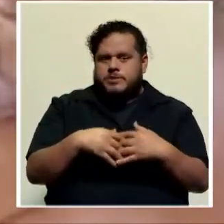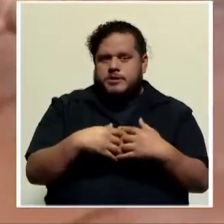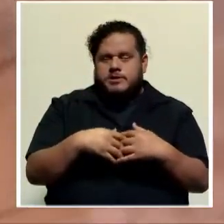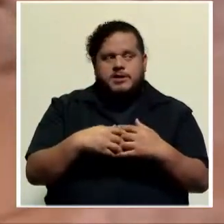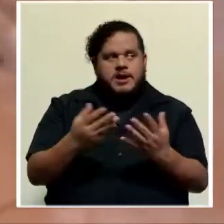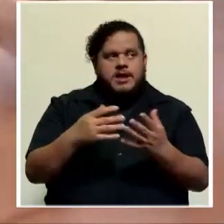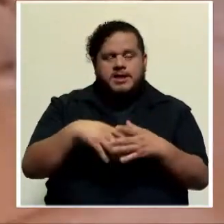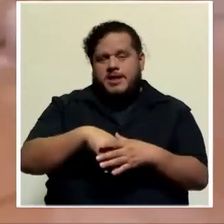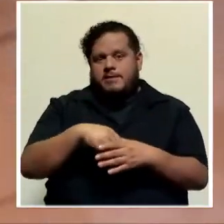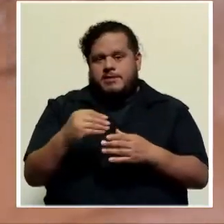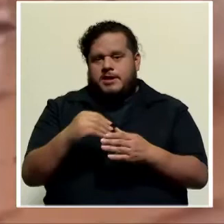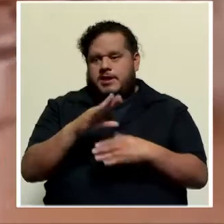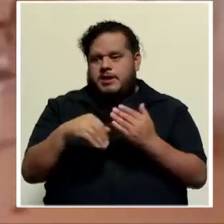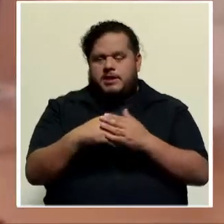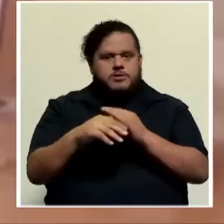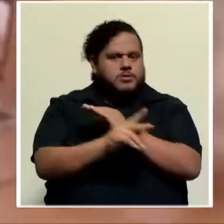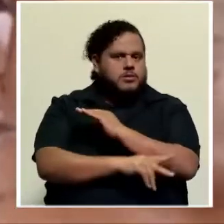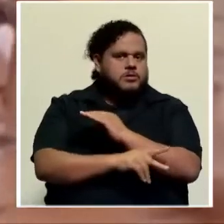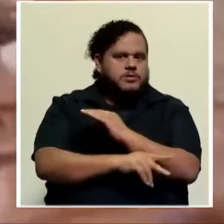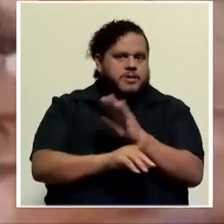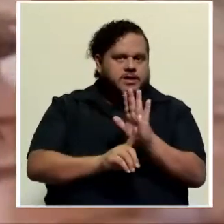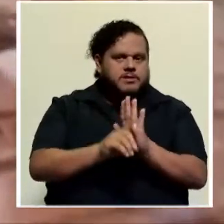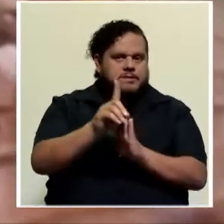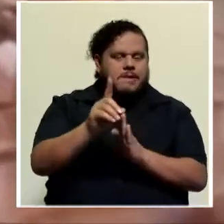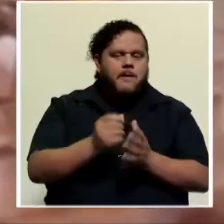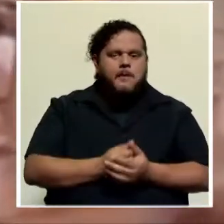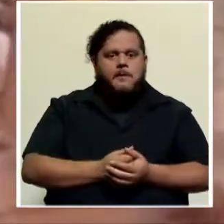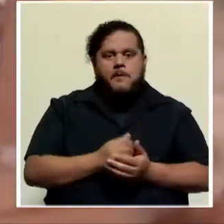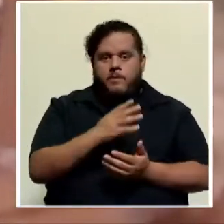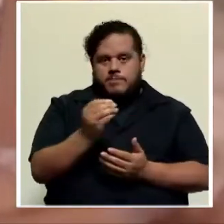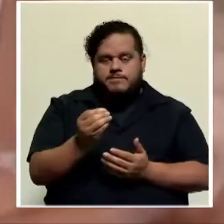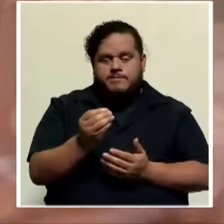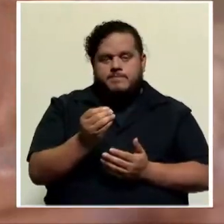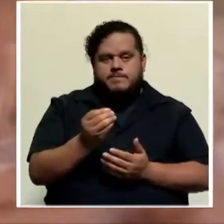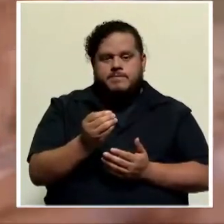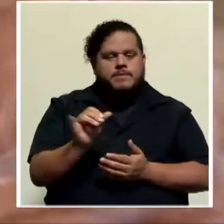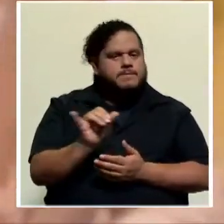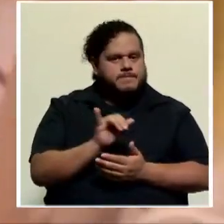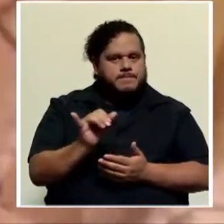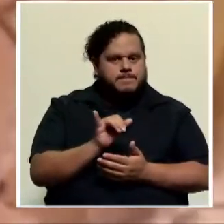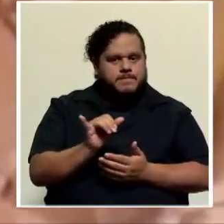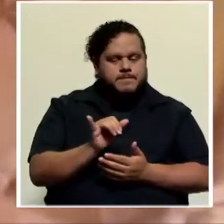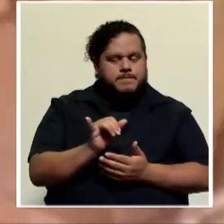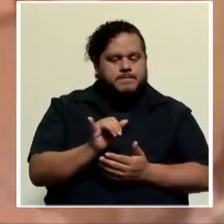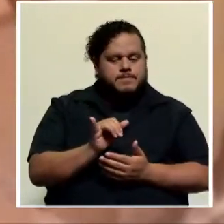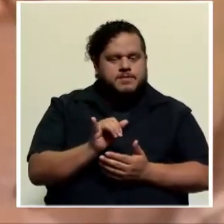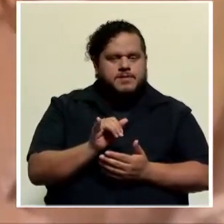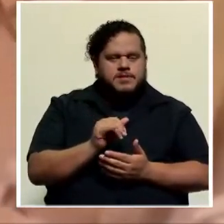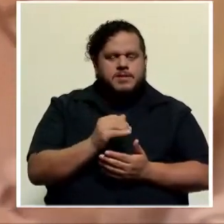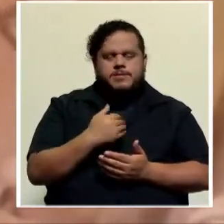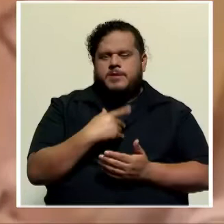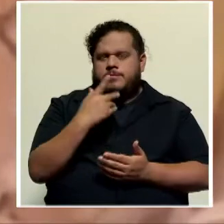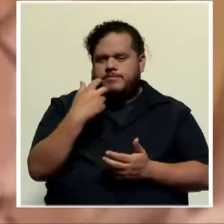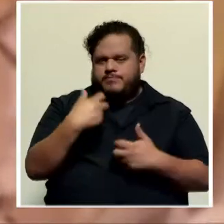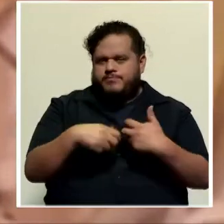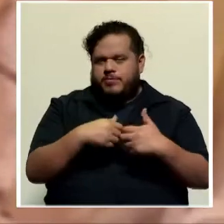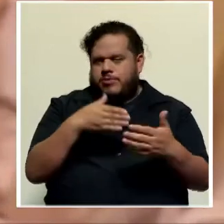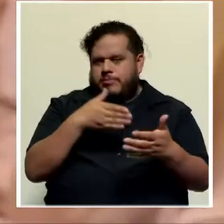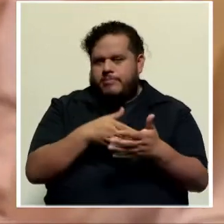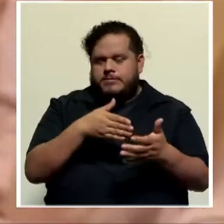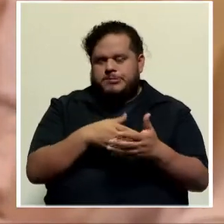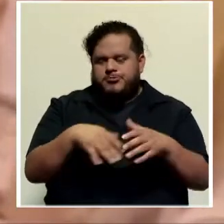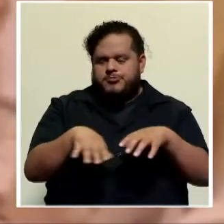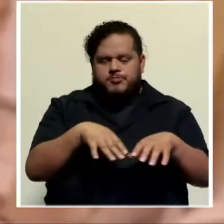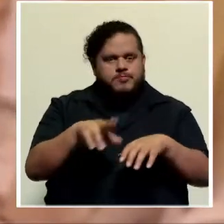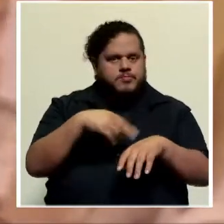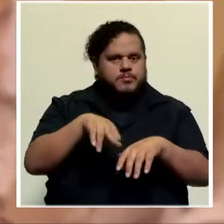de salida en todos los países desarrollados y que, además, perjudicaría un importante activo